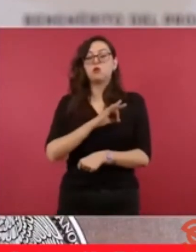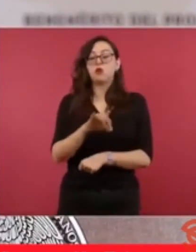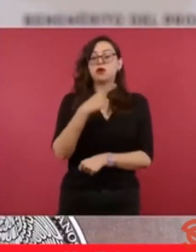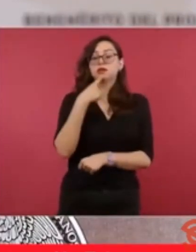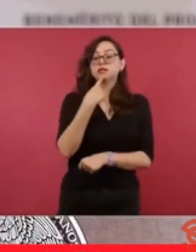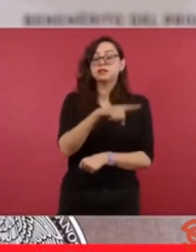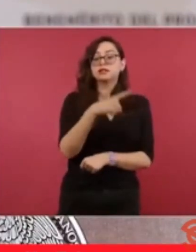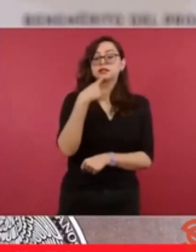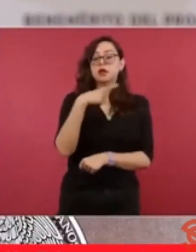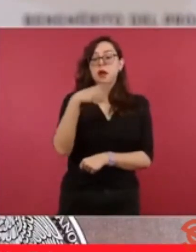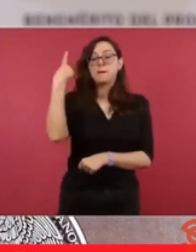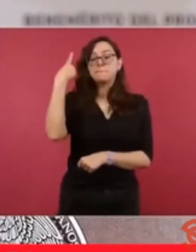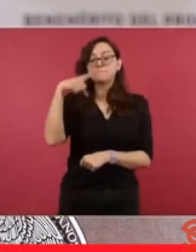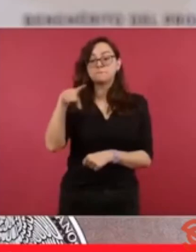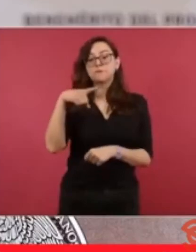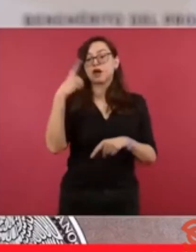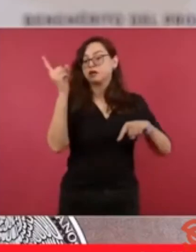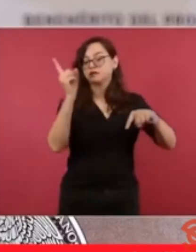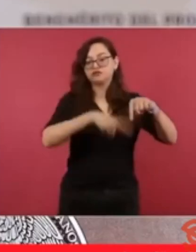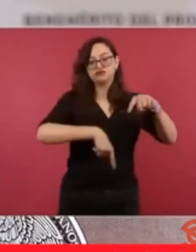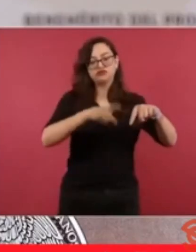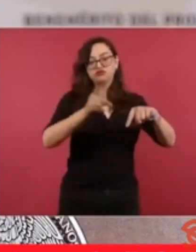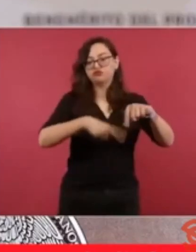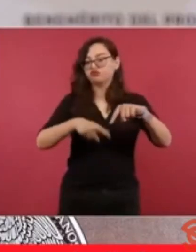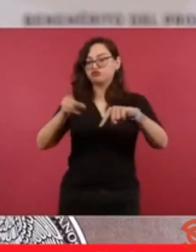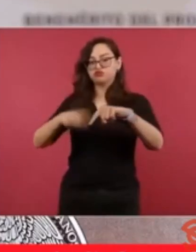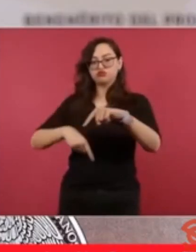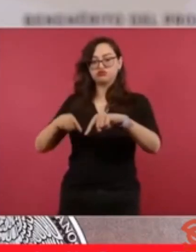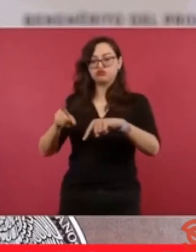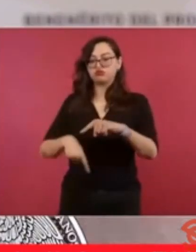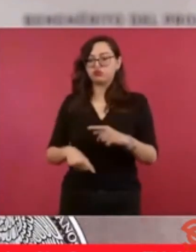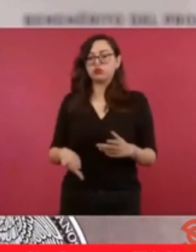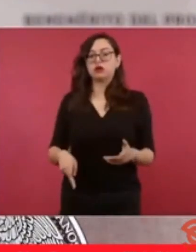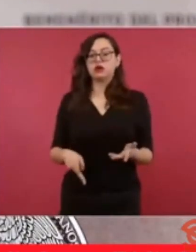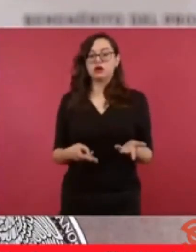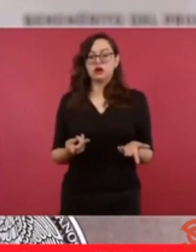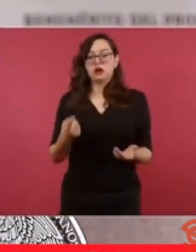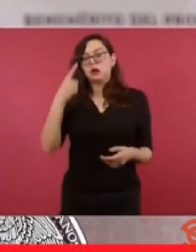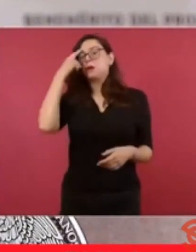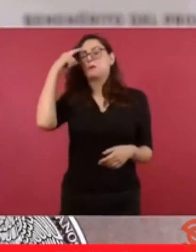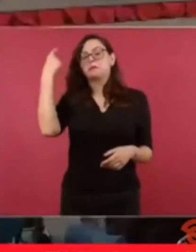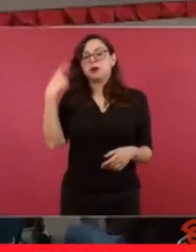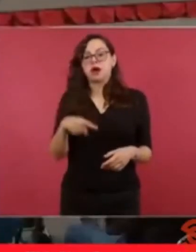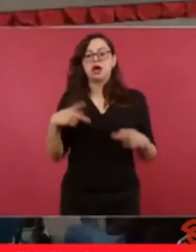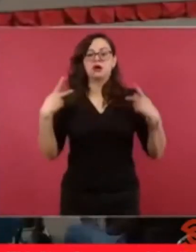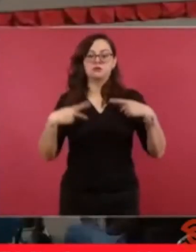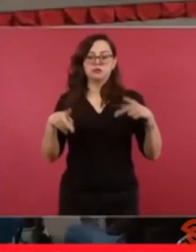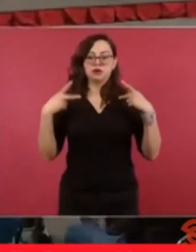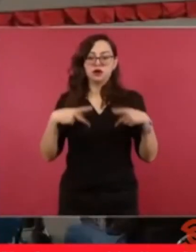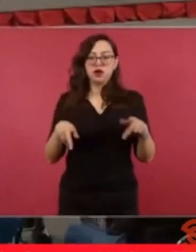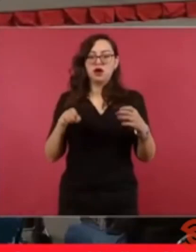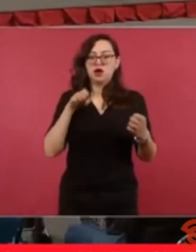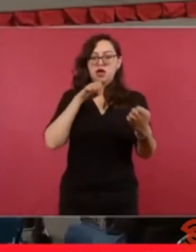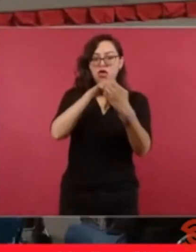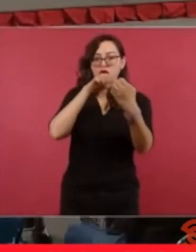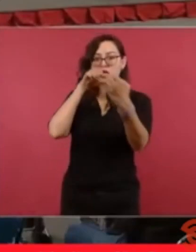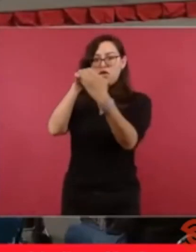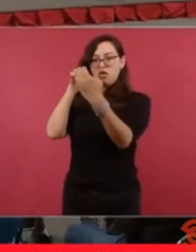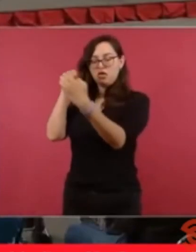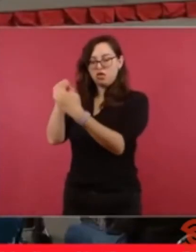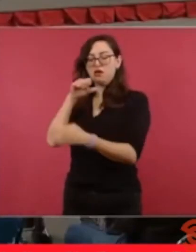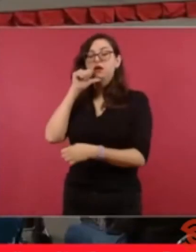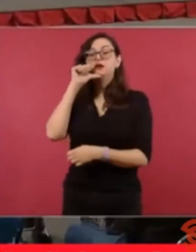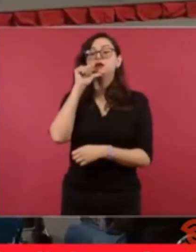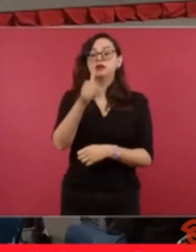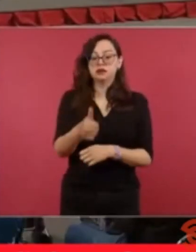las plataformas, tanto YouTube, Google, Facebook, para que no engañen a más gente. Incluso